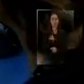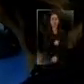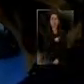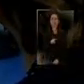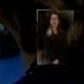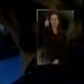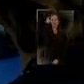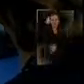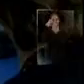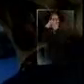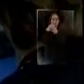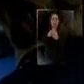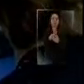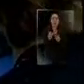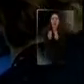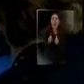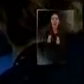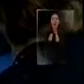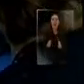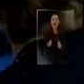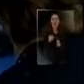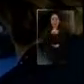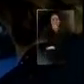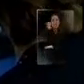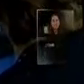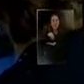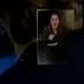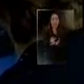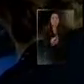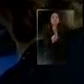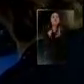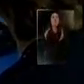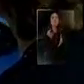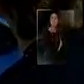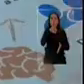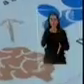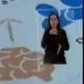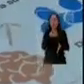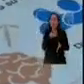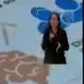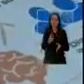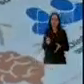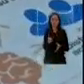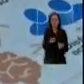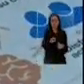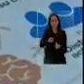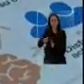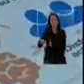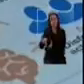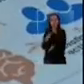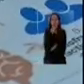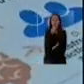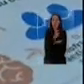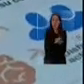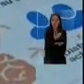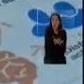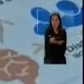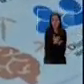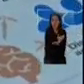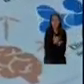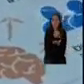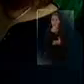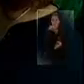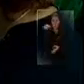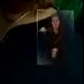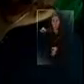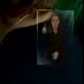al cerebro. Las grasas, por ejemplo, la sal, el exceso de azúcares. De tal modo que la dieta que se ha recomendado, tal como